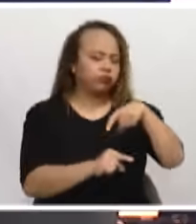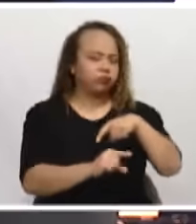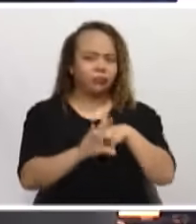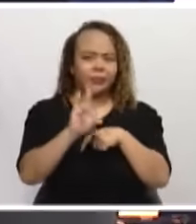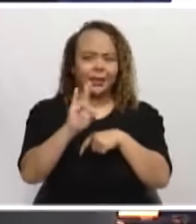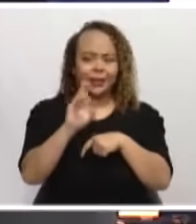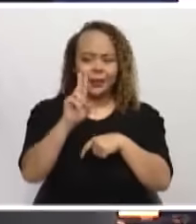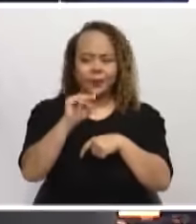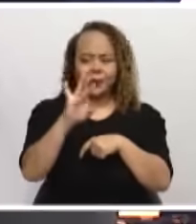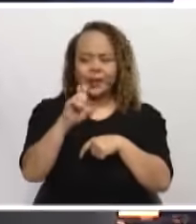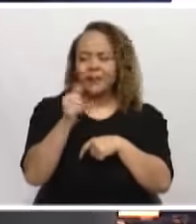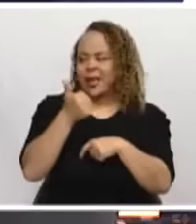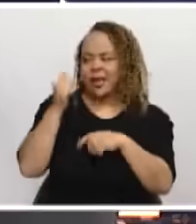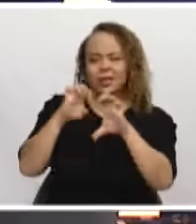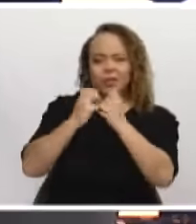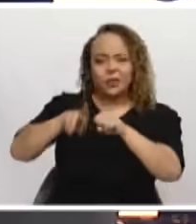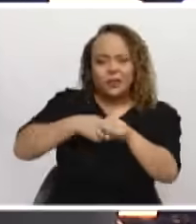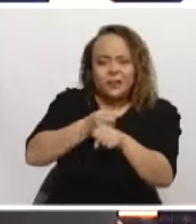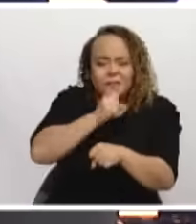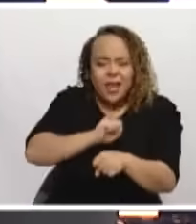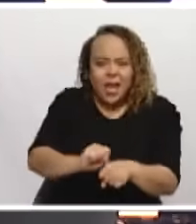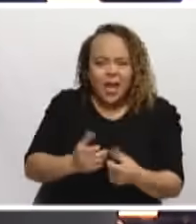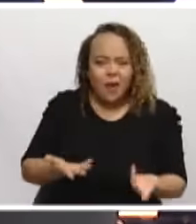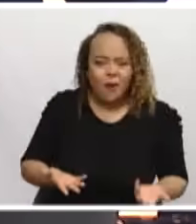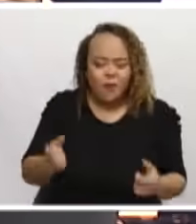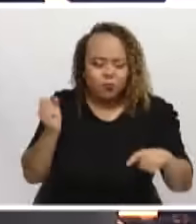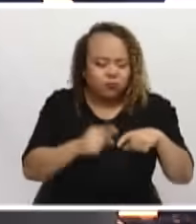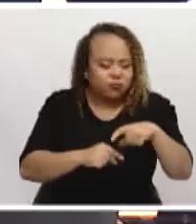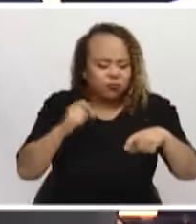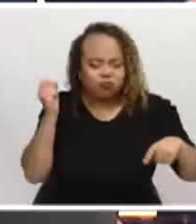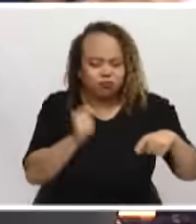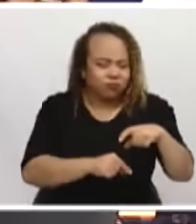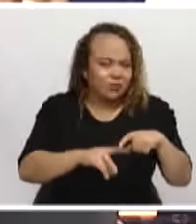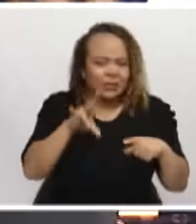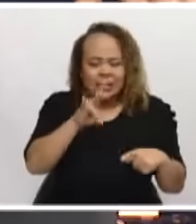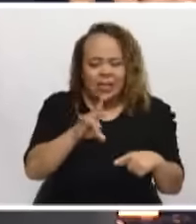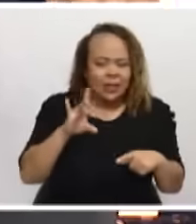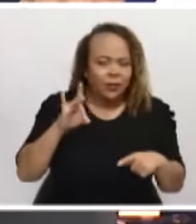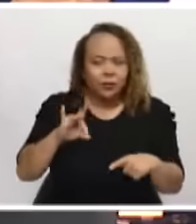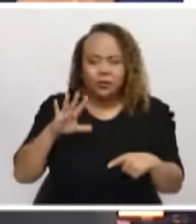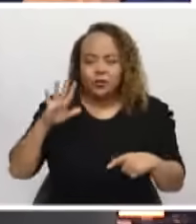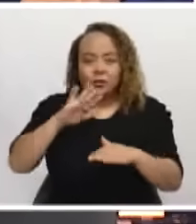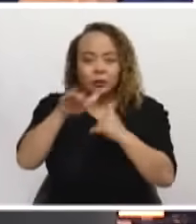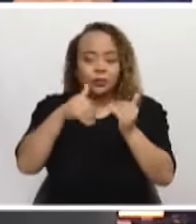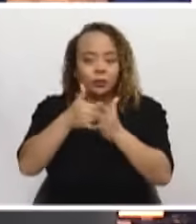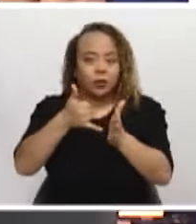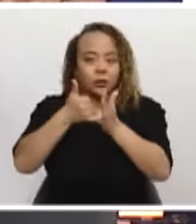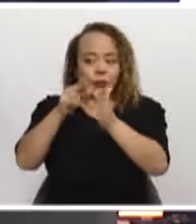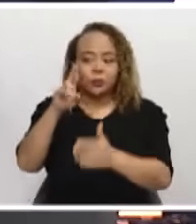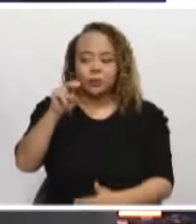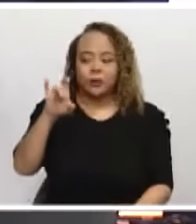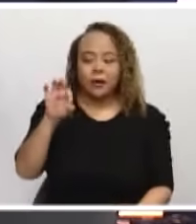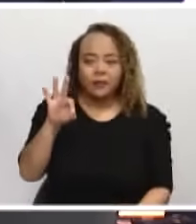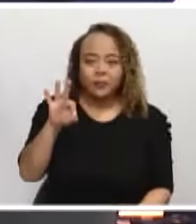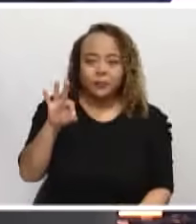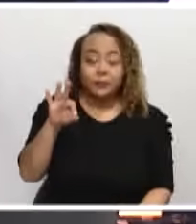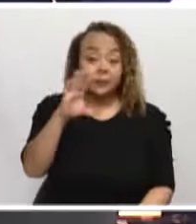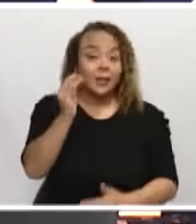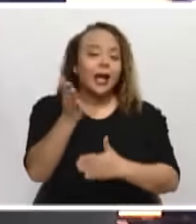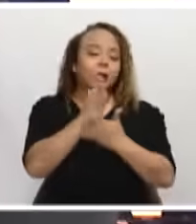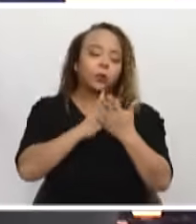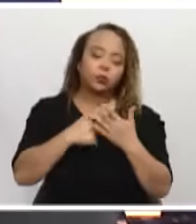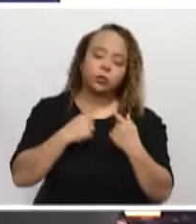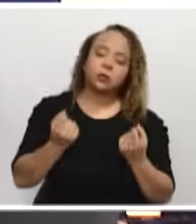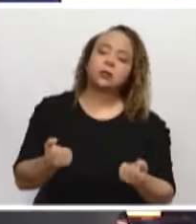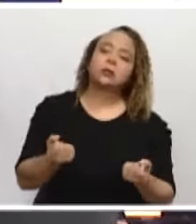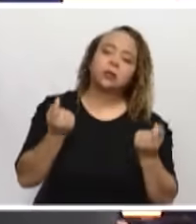copon caf ahí en el estadio nacional viejo les clavamos siete o cinco en todas las copas uncaf y algunos y yo lo entiendo